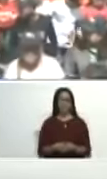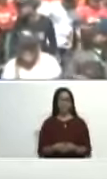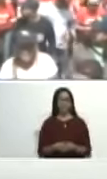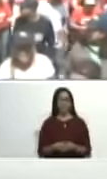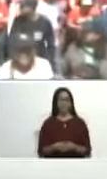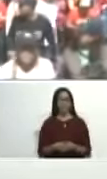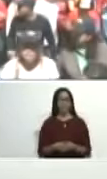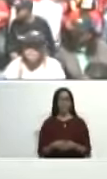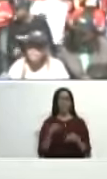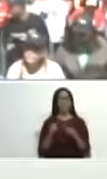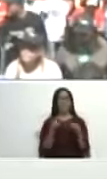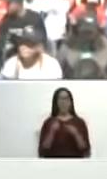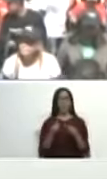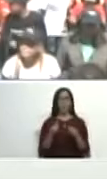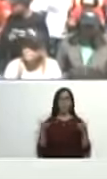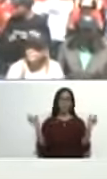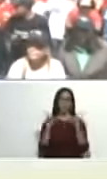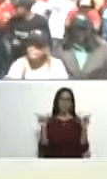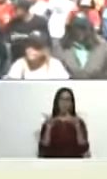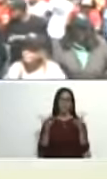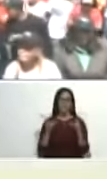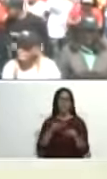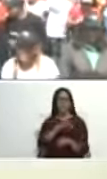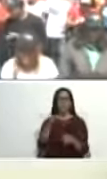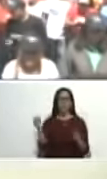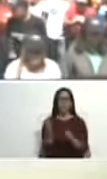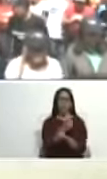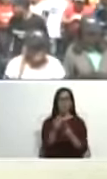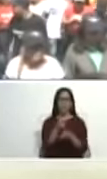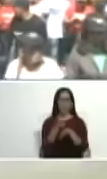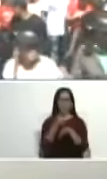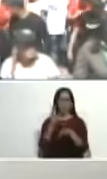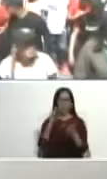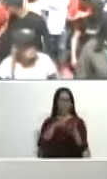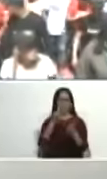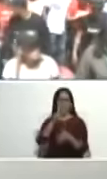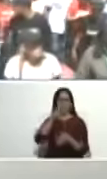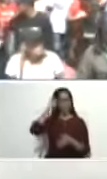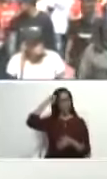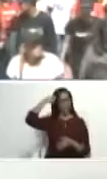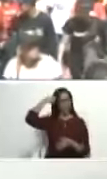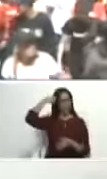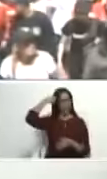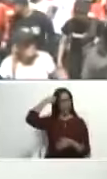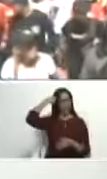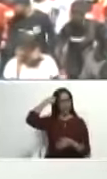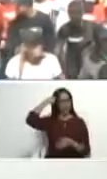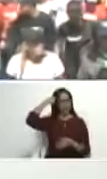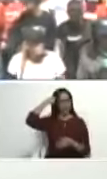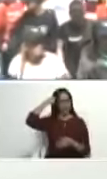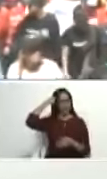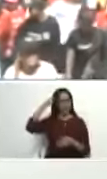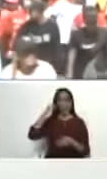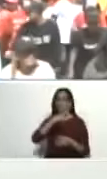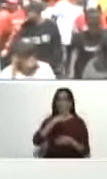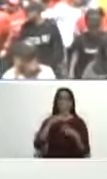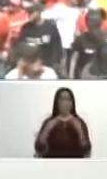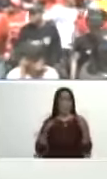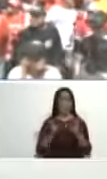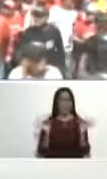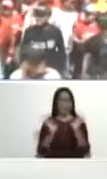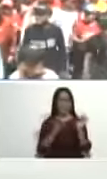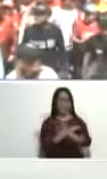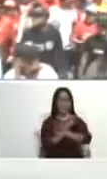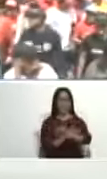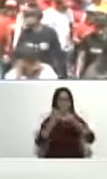Así como los medios de comunicación cuando el golpe de Estado 2002, ¿se acuerdan? No sacaban nada de la fuerza chavista y bolivariana